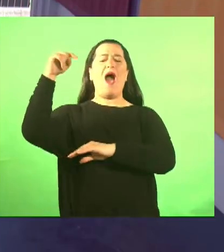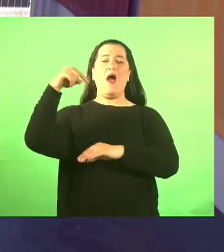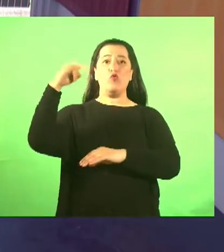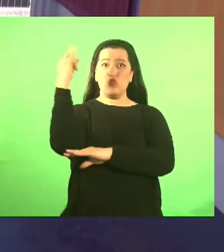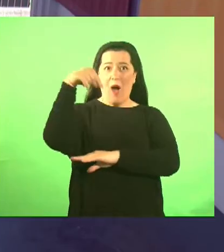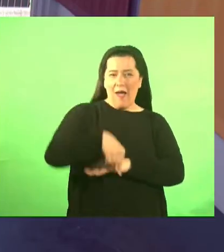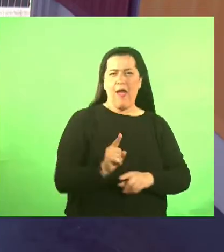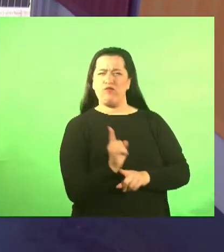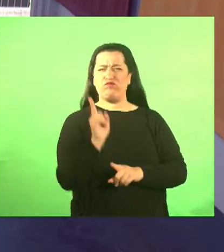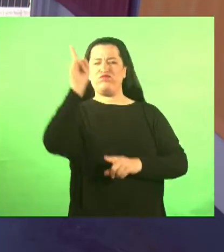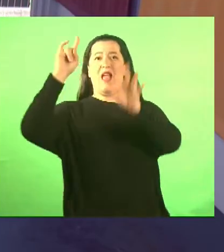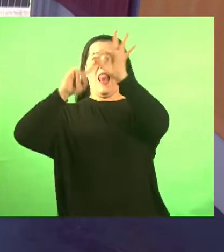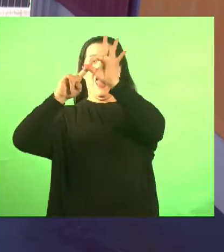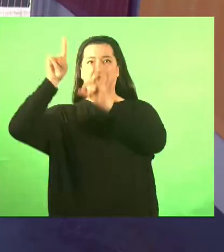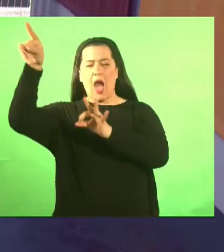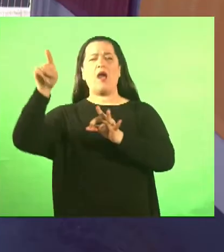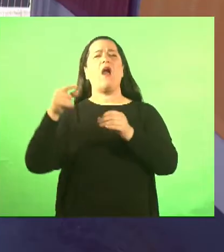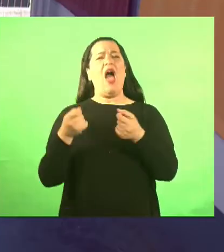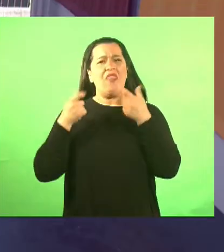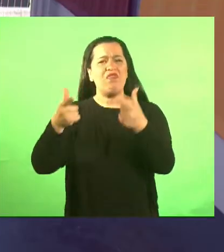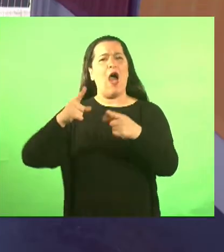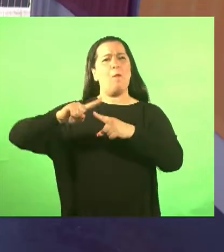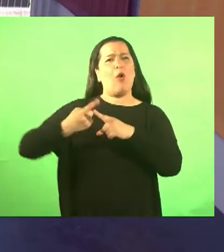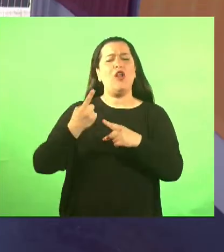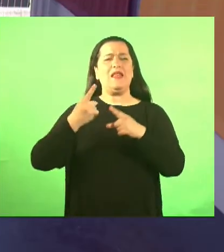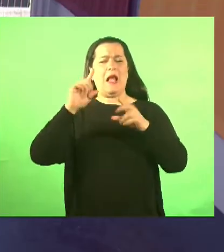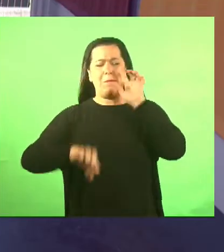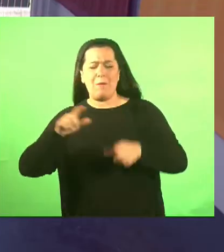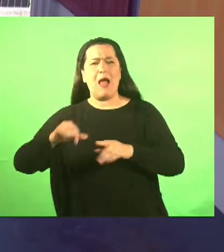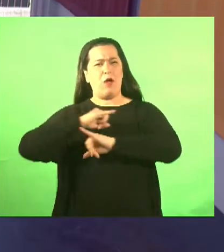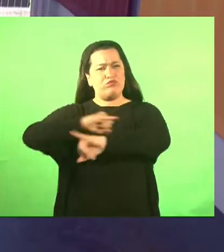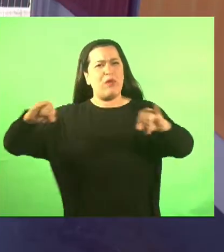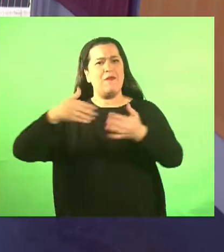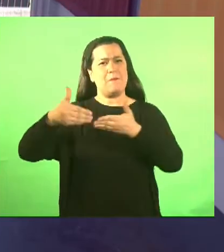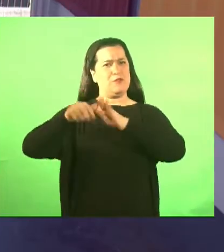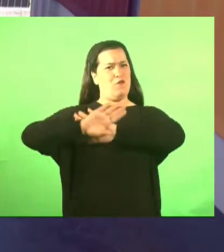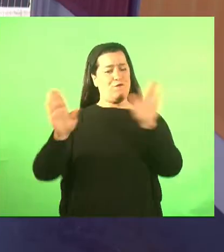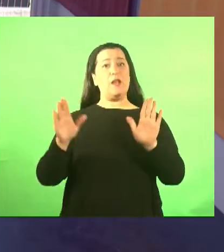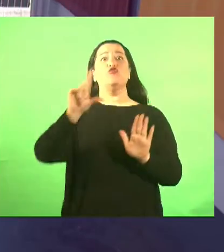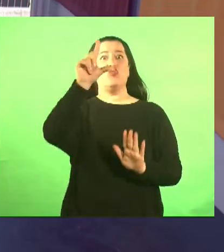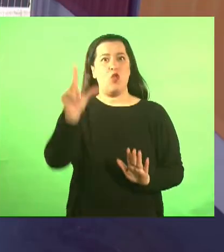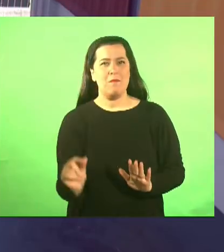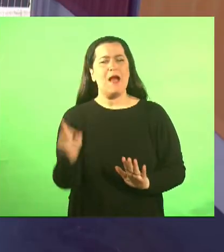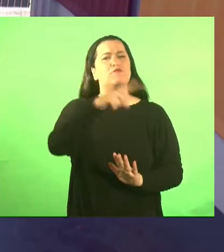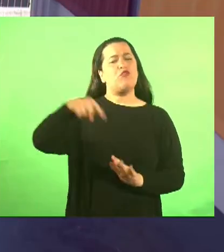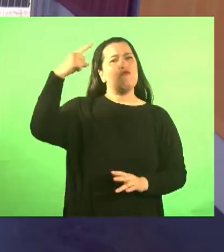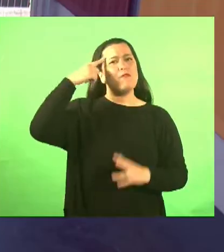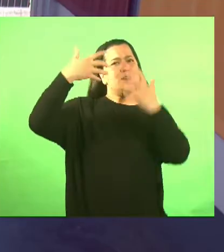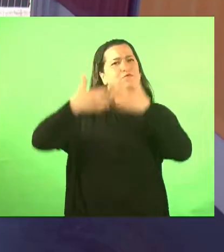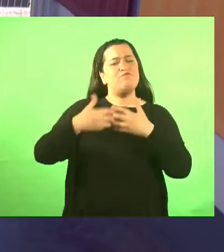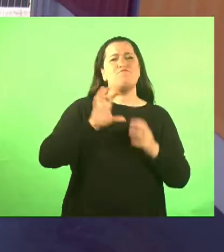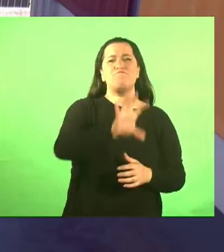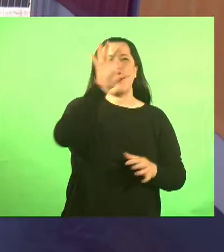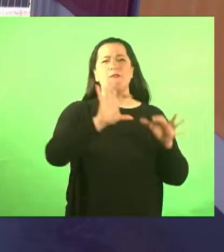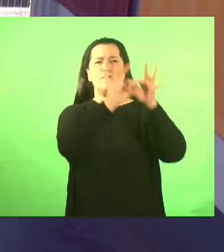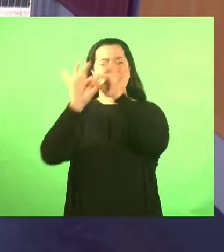propusimos es llevar las políticas públicas antidiscriminatorias a todo el país y pensarlas de manera federal y situada,